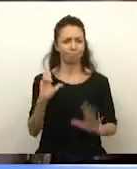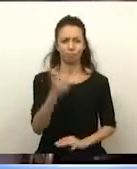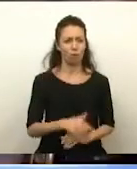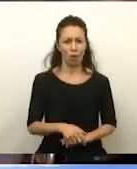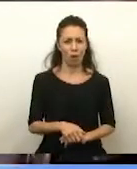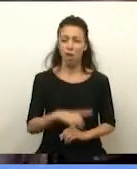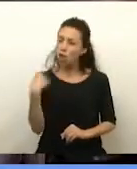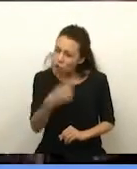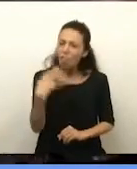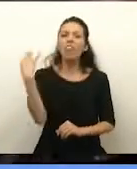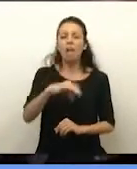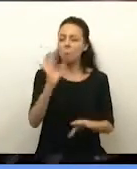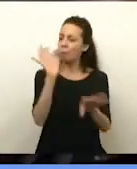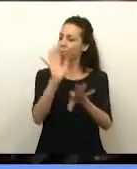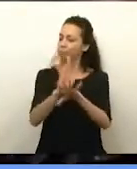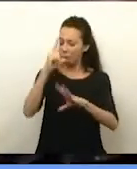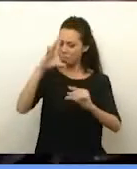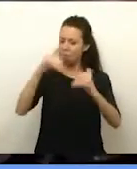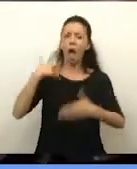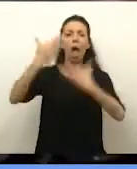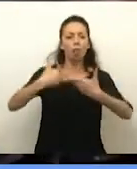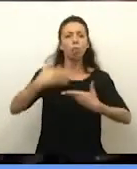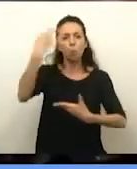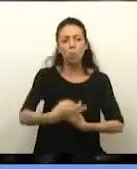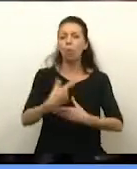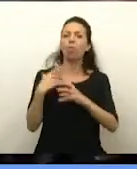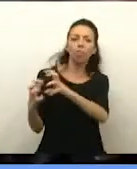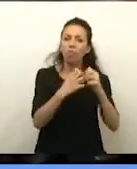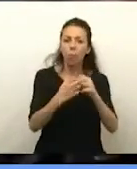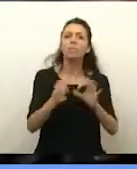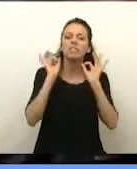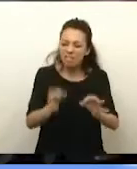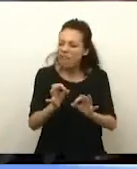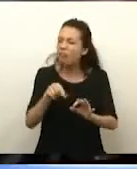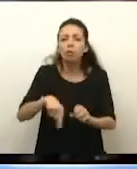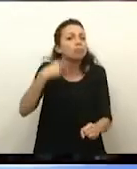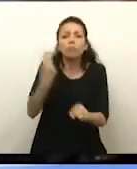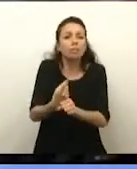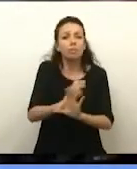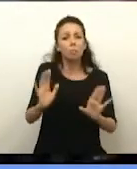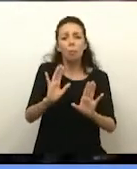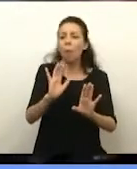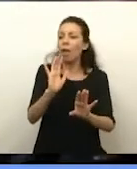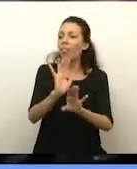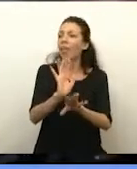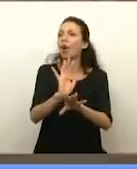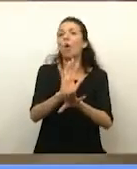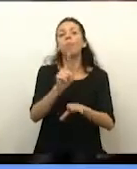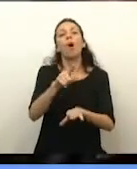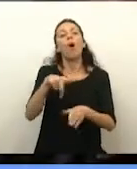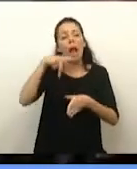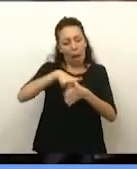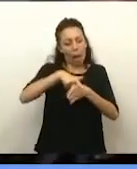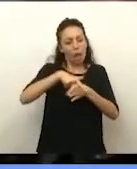para dar el debate y también la madurez para saber de qué es imposible poner el carro delante del caballo y